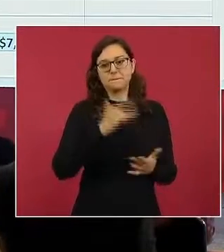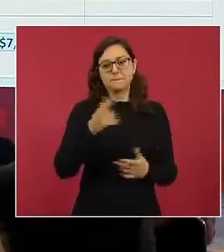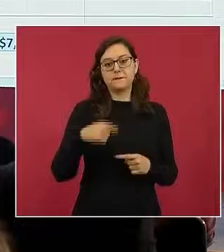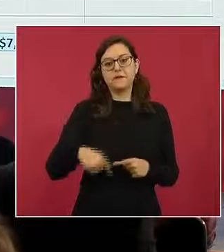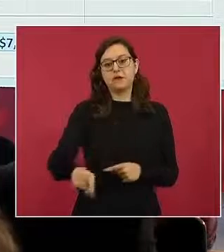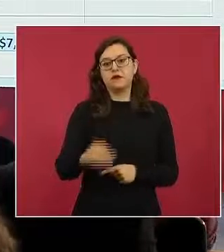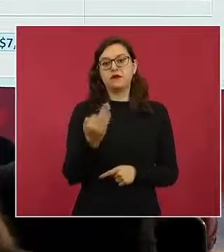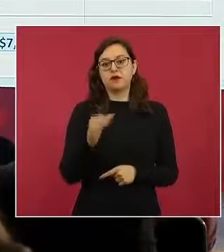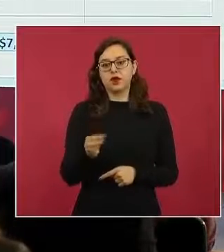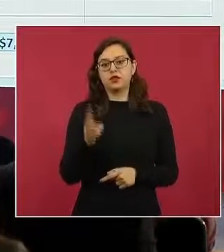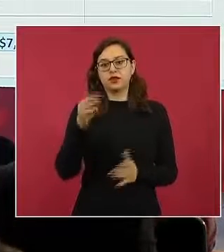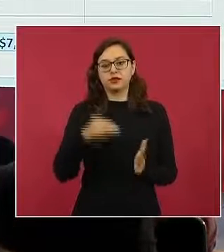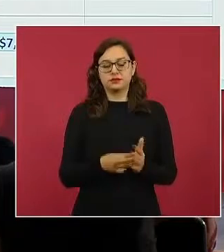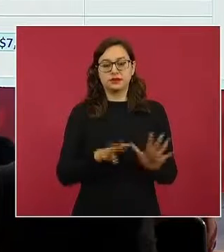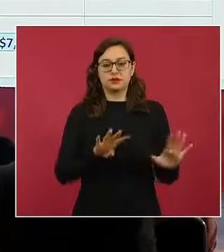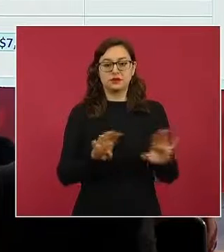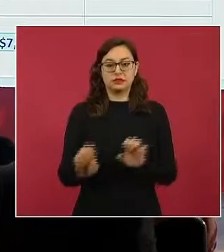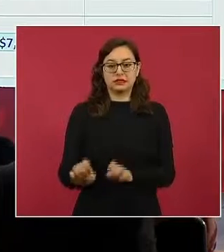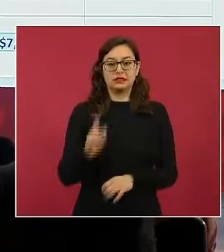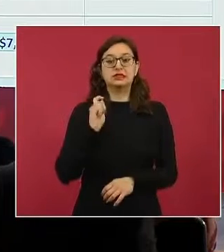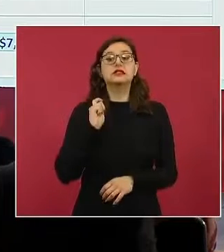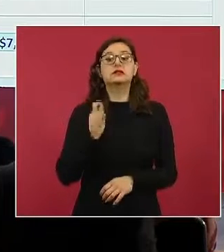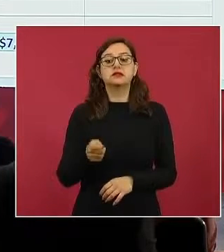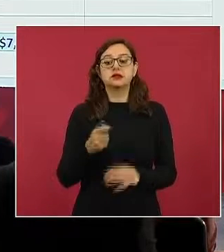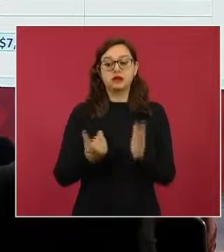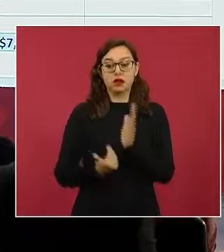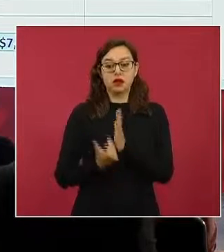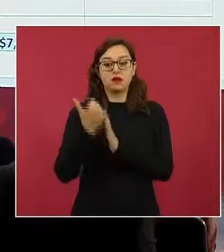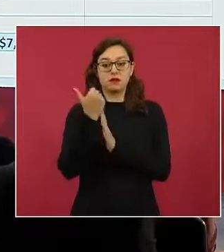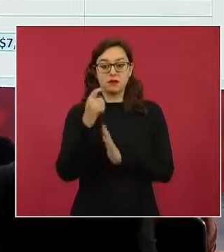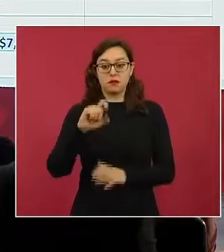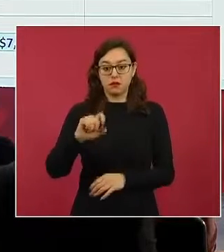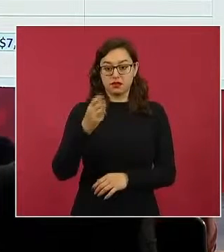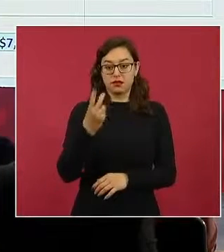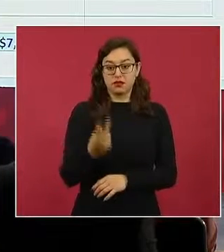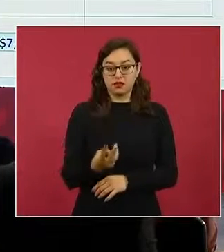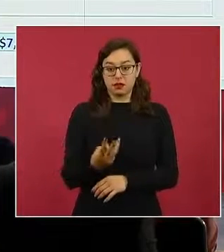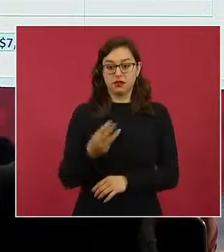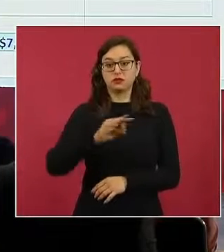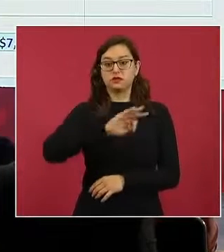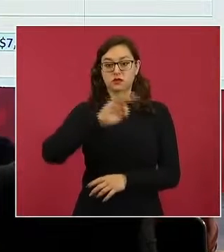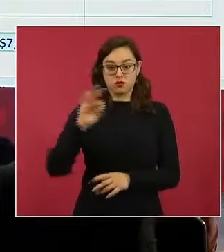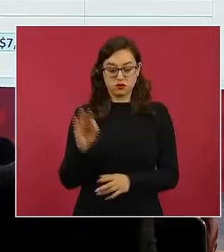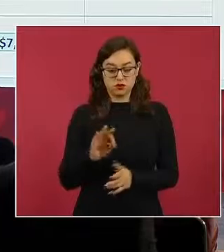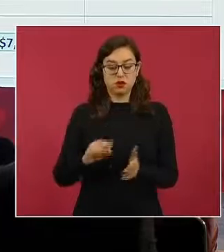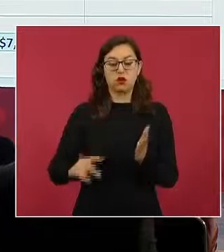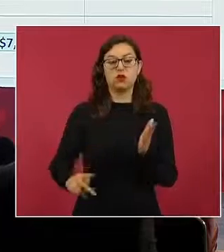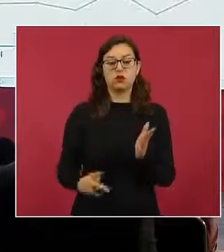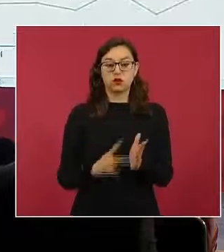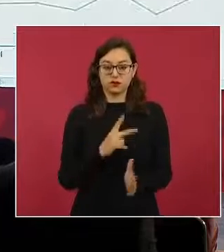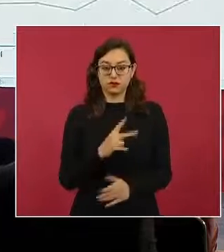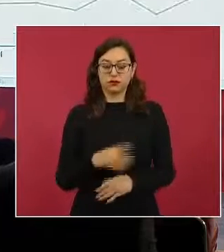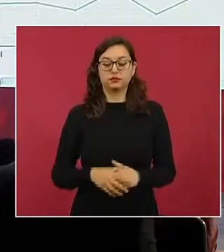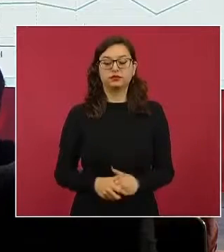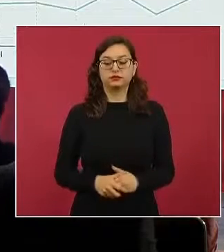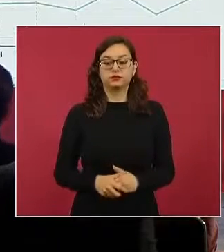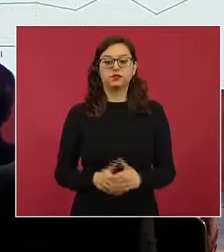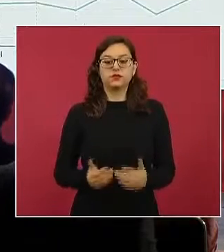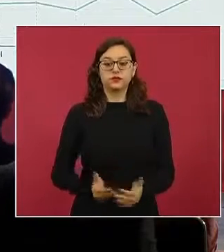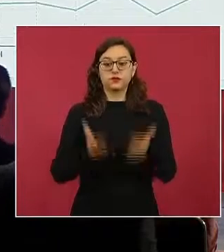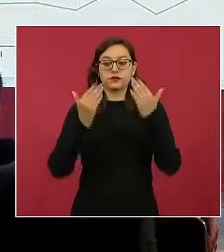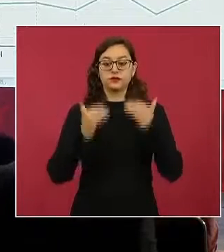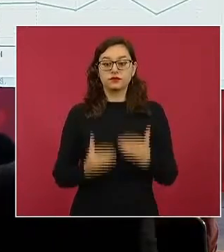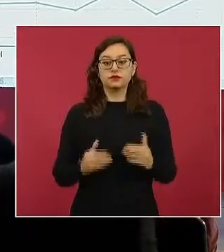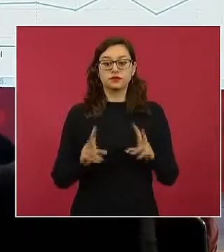el mes de febrero, lo que representa un incremento del 23%. Si ahora vemos la